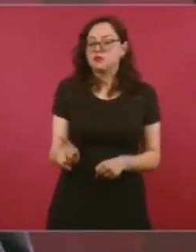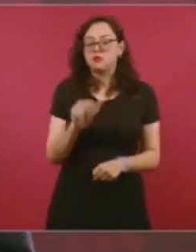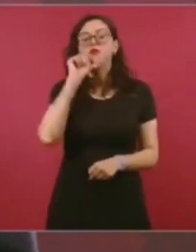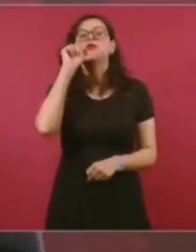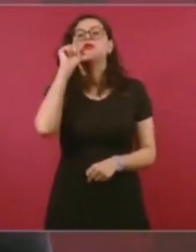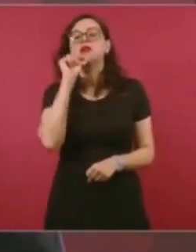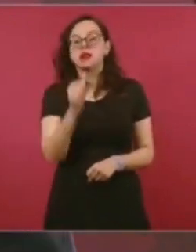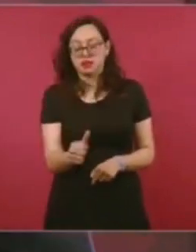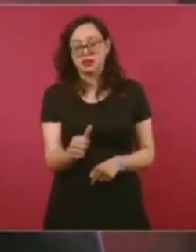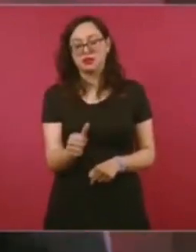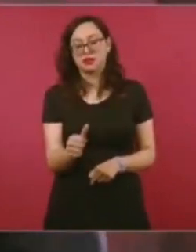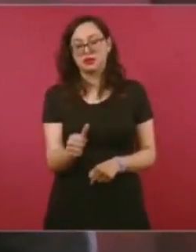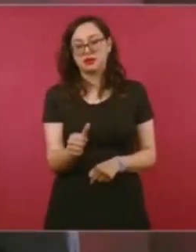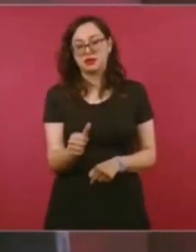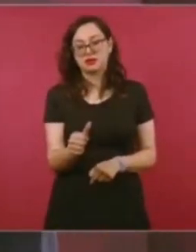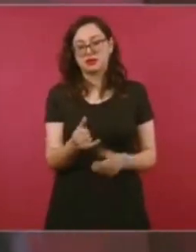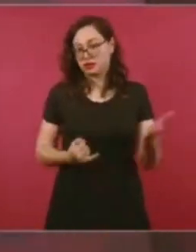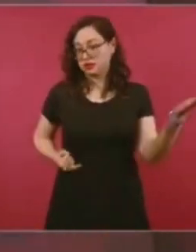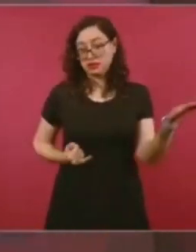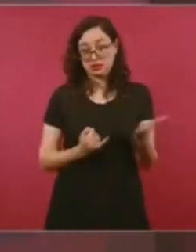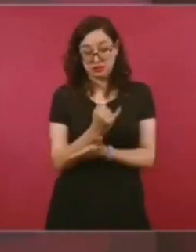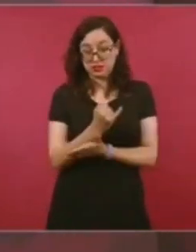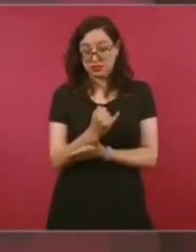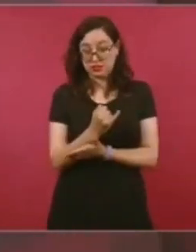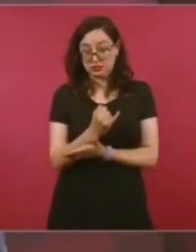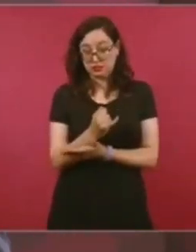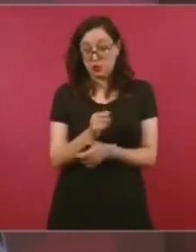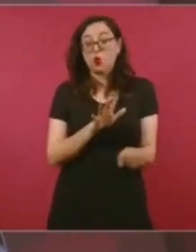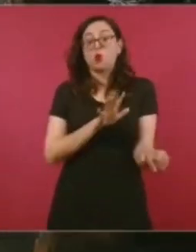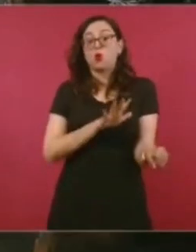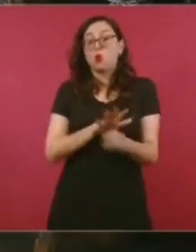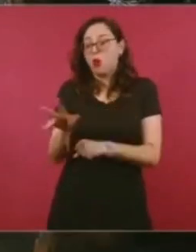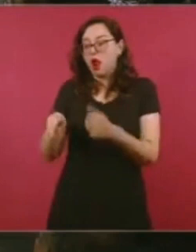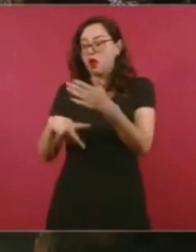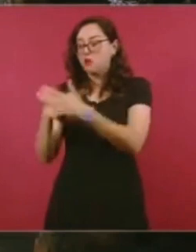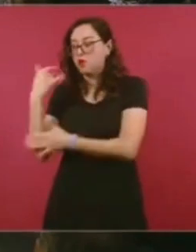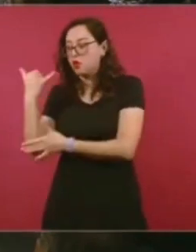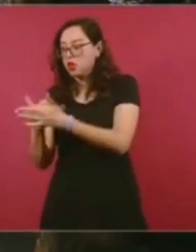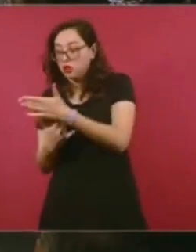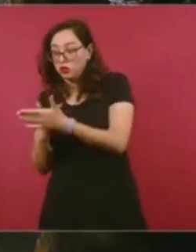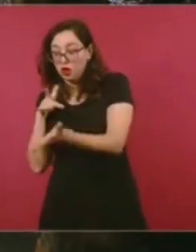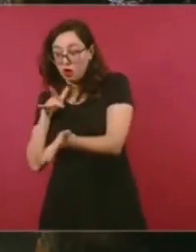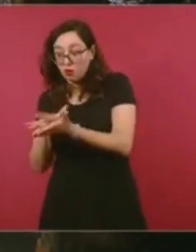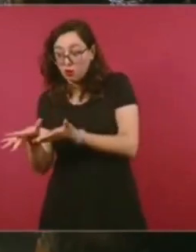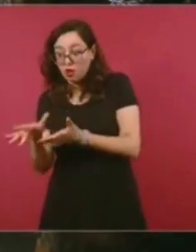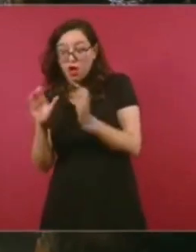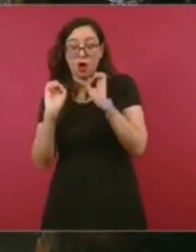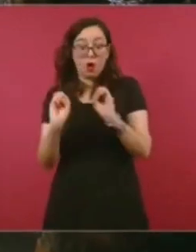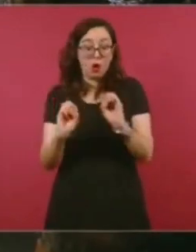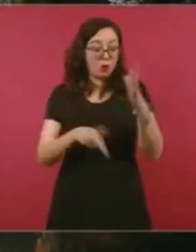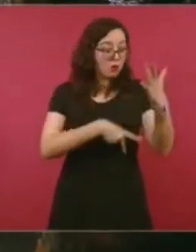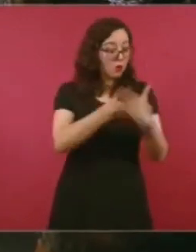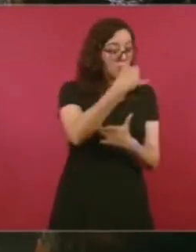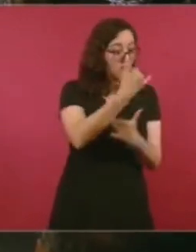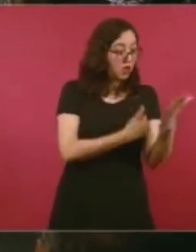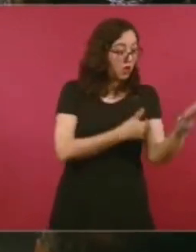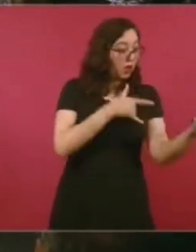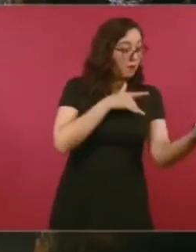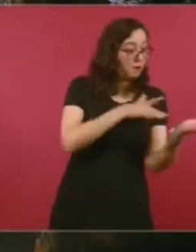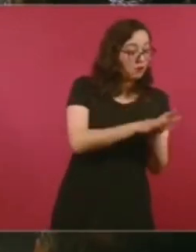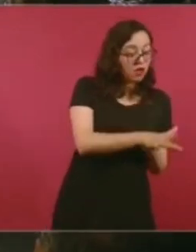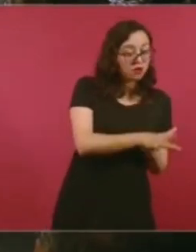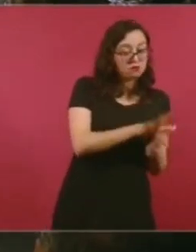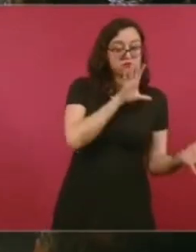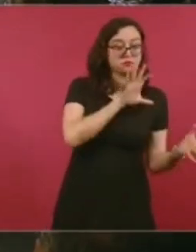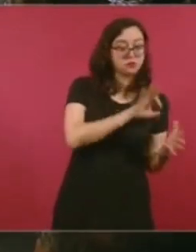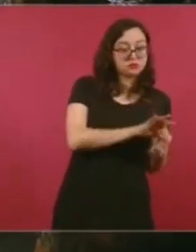estos primeros años de gobierno es momento de tomar una decisión informada y reflexionada en las próximas elecciones